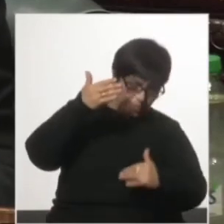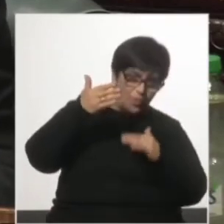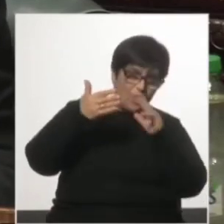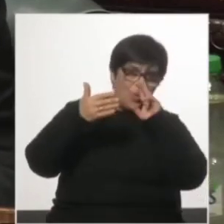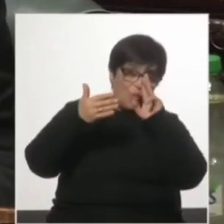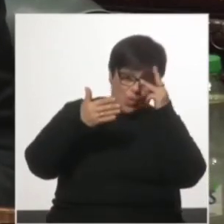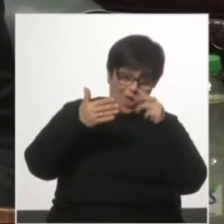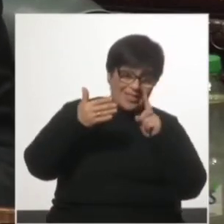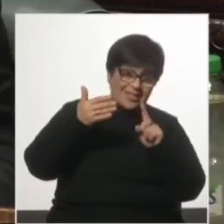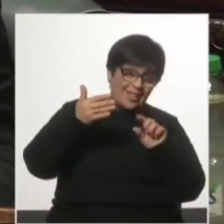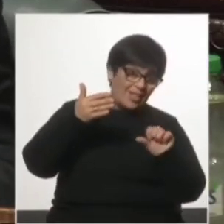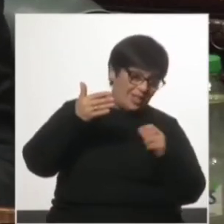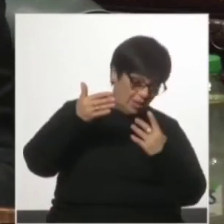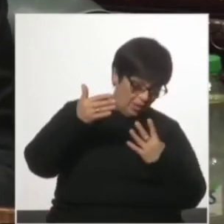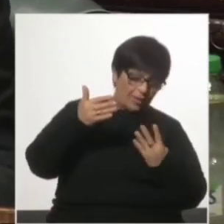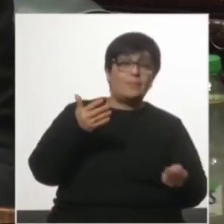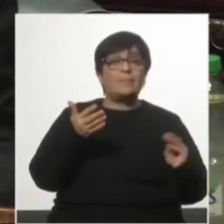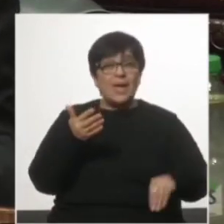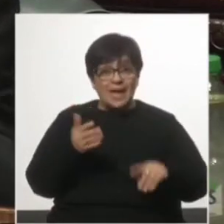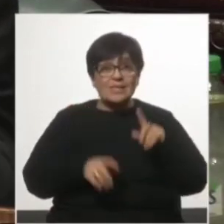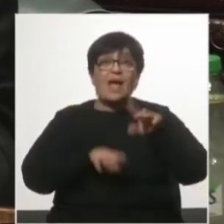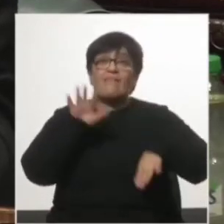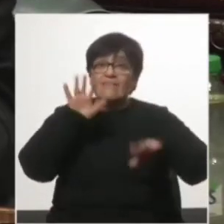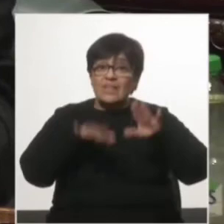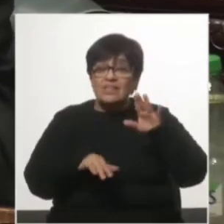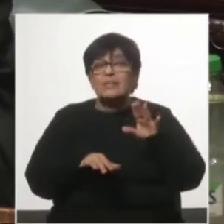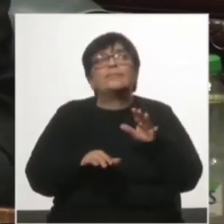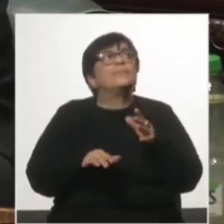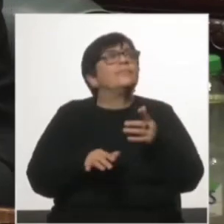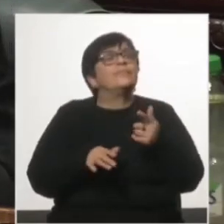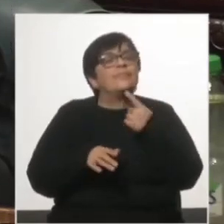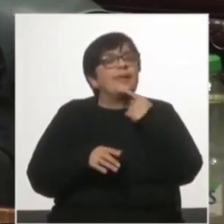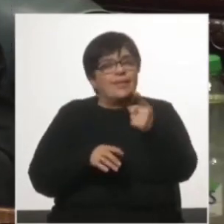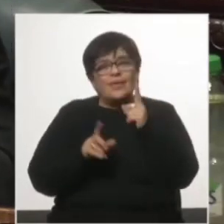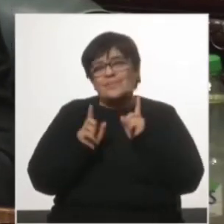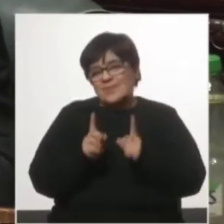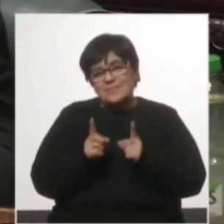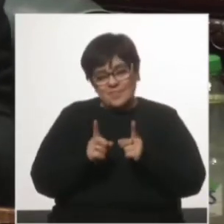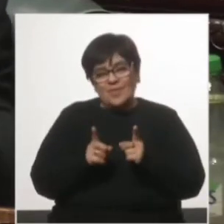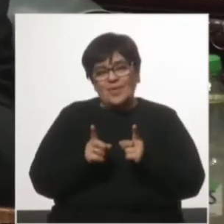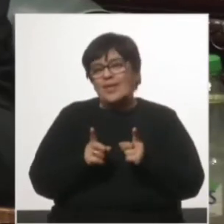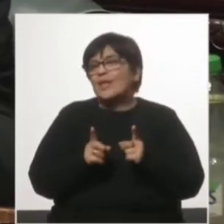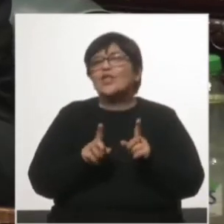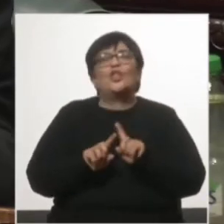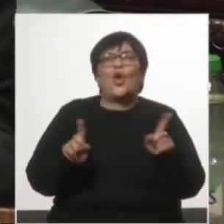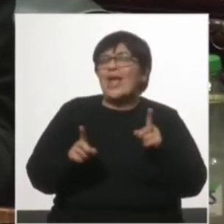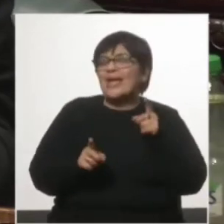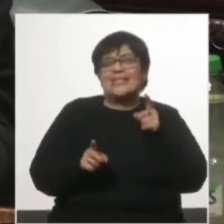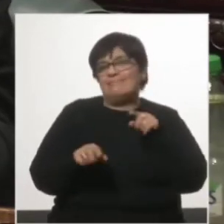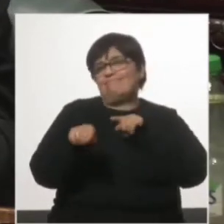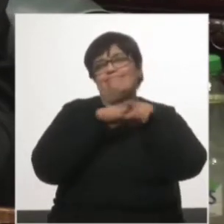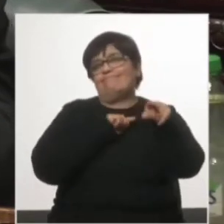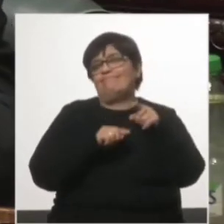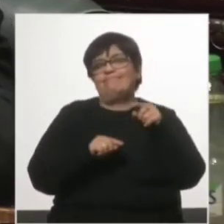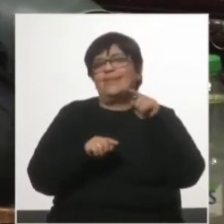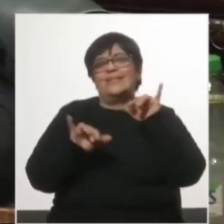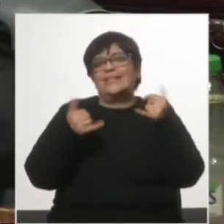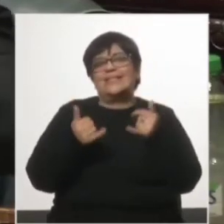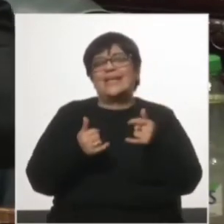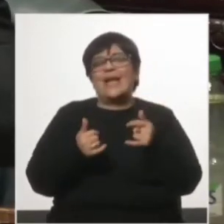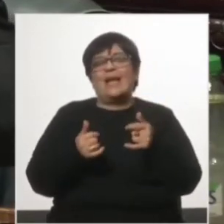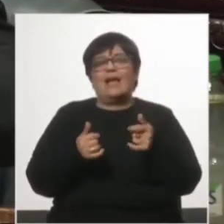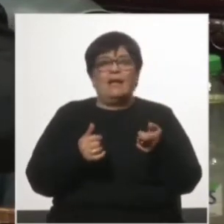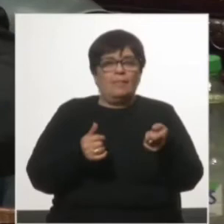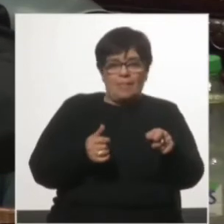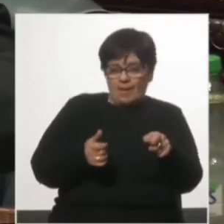E incluso en algunos resultados, como para insistir en la idea de que no es automático, de que apretar una perilla afloja